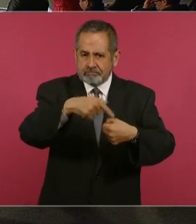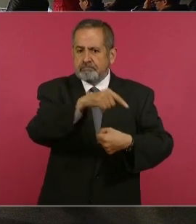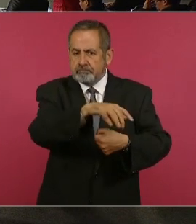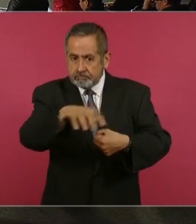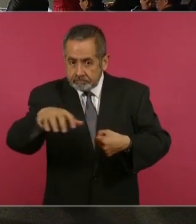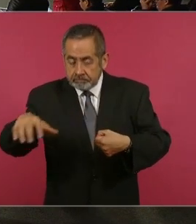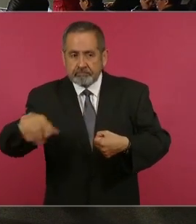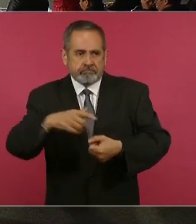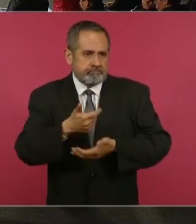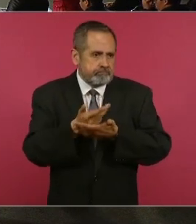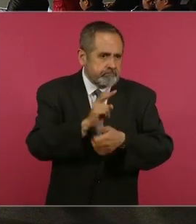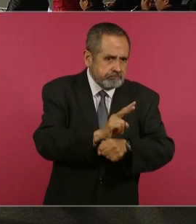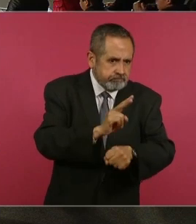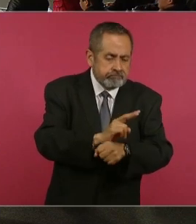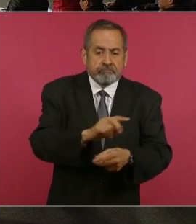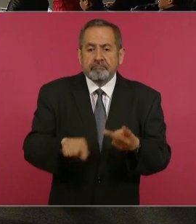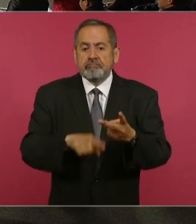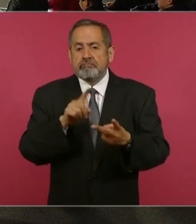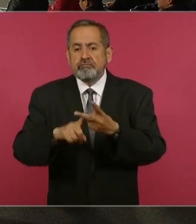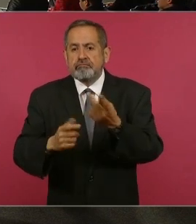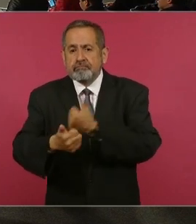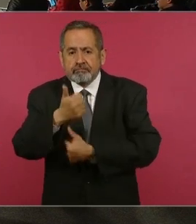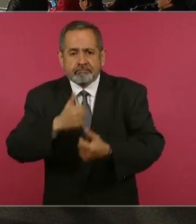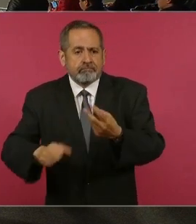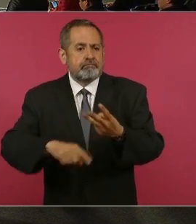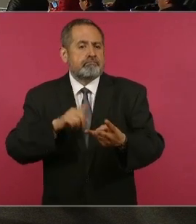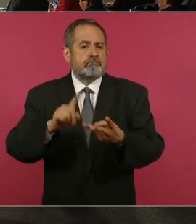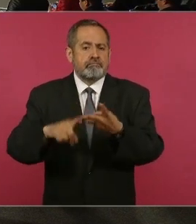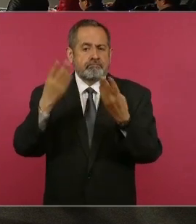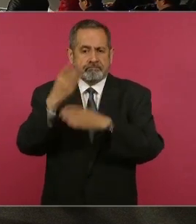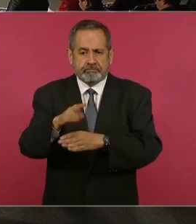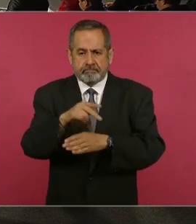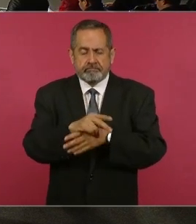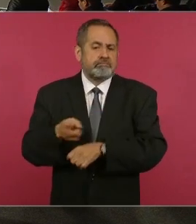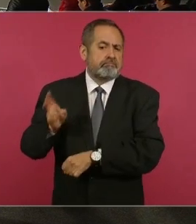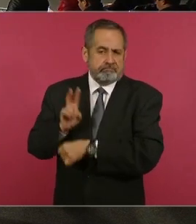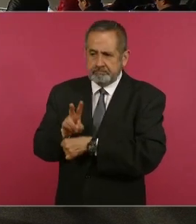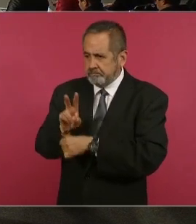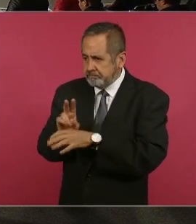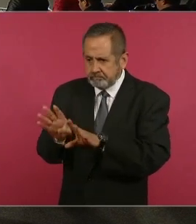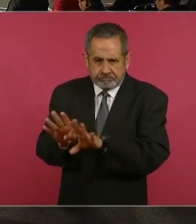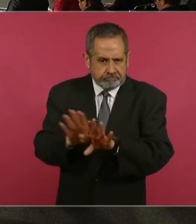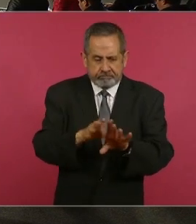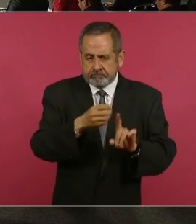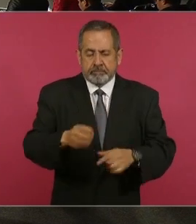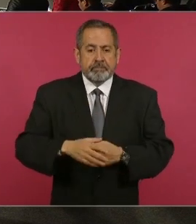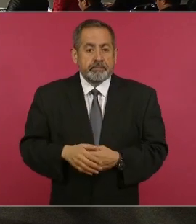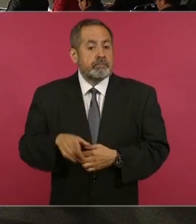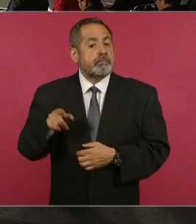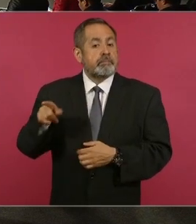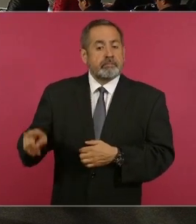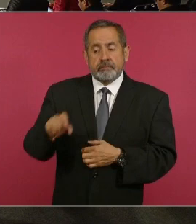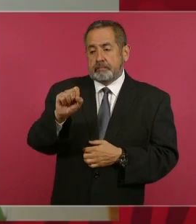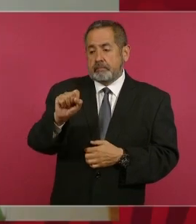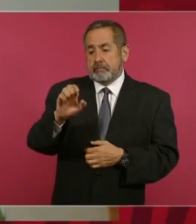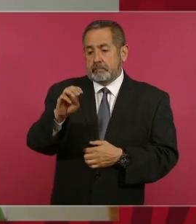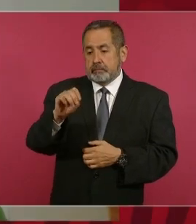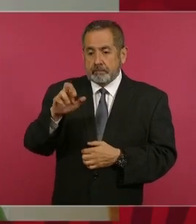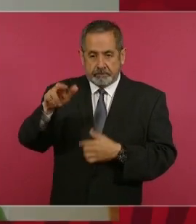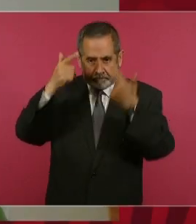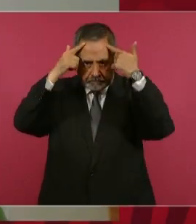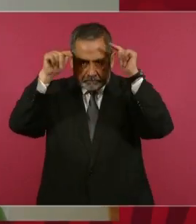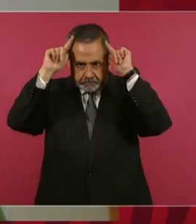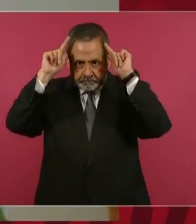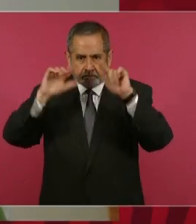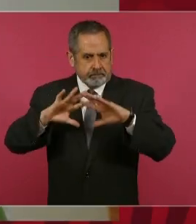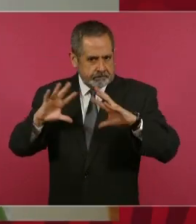sucursales bancarias. En lo que respecta a la Secretaría de Marina, hay un total de entregados en